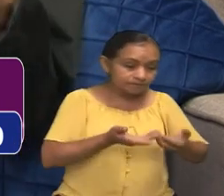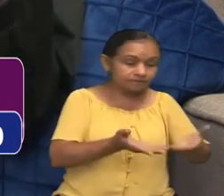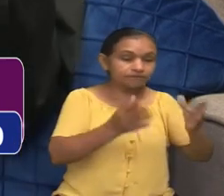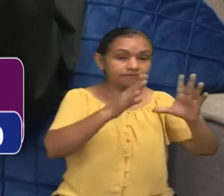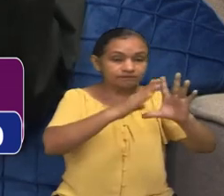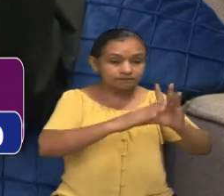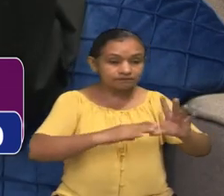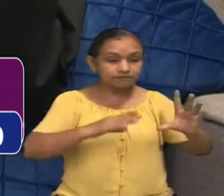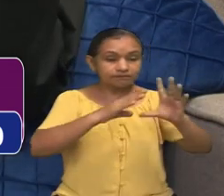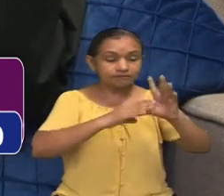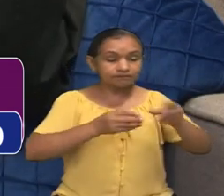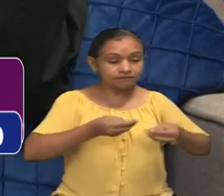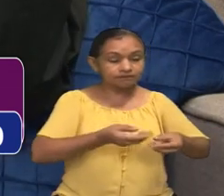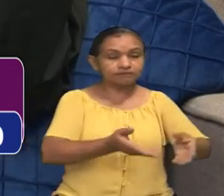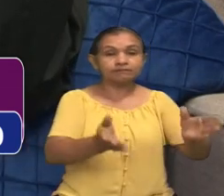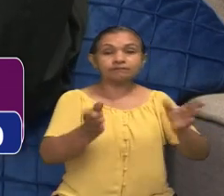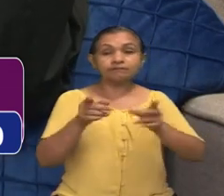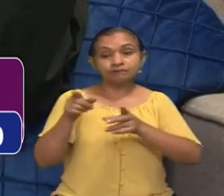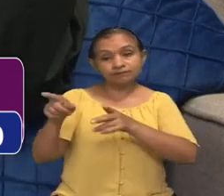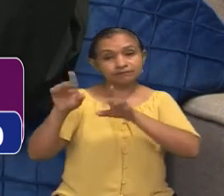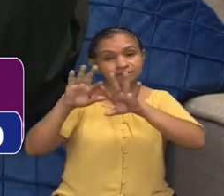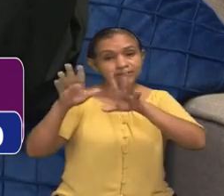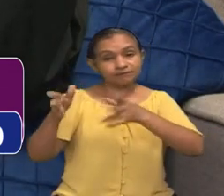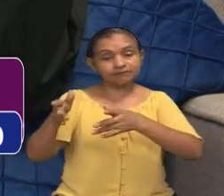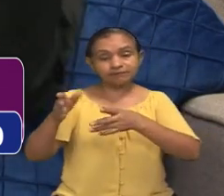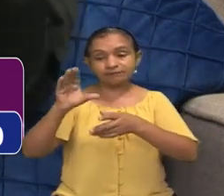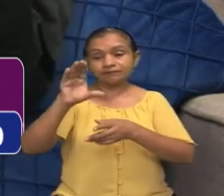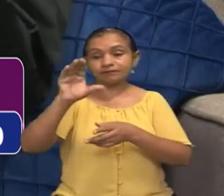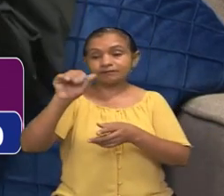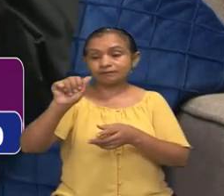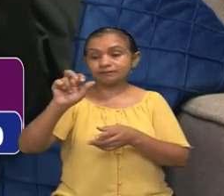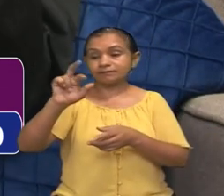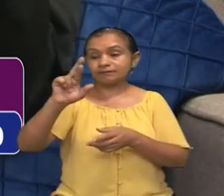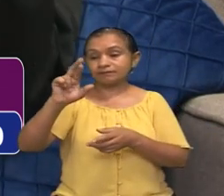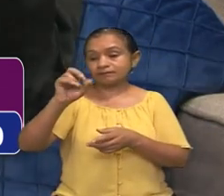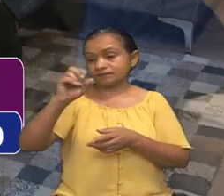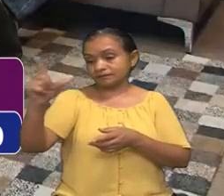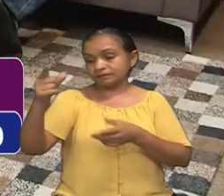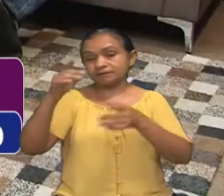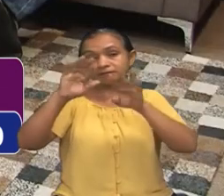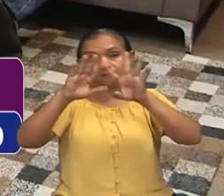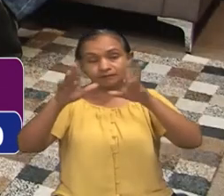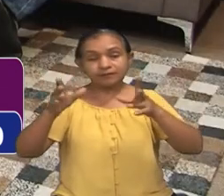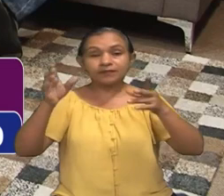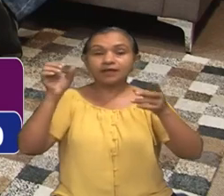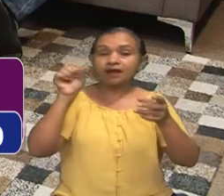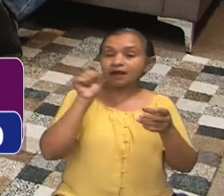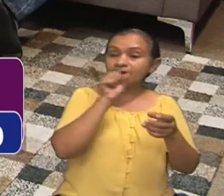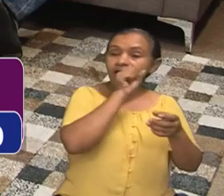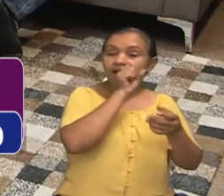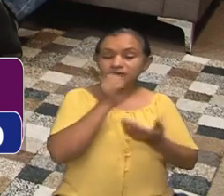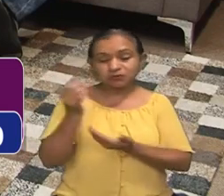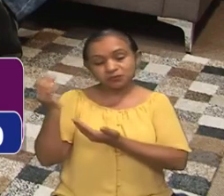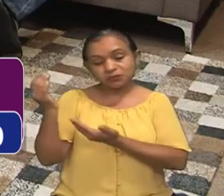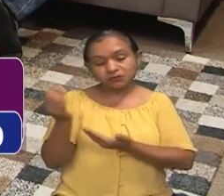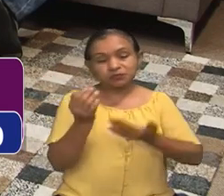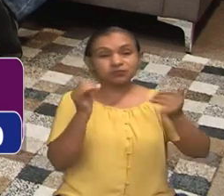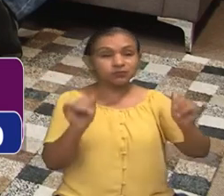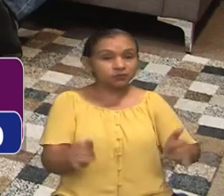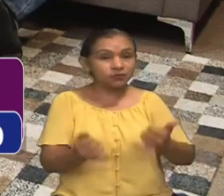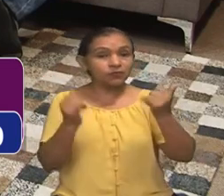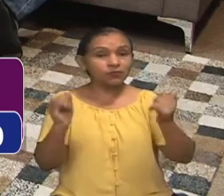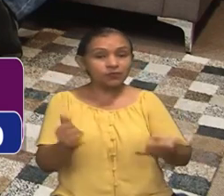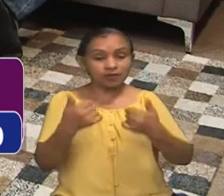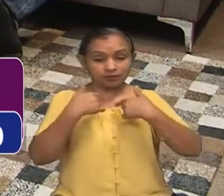cuentos, esto que decía Carol, ¿no? De compartir los cuentos, las canciones de cuna, los juegos